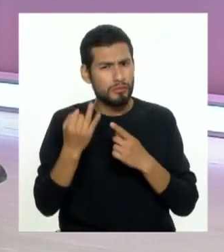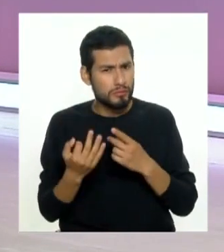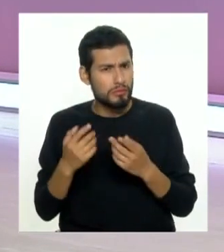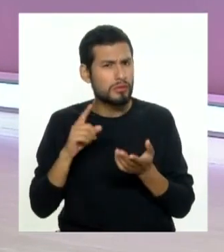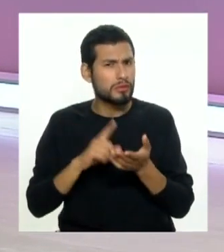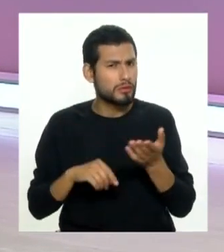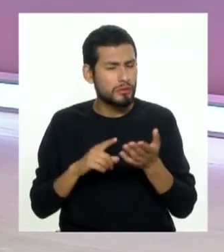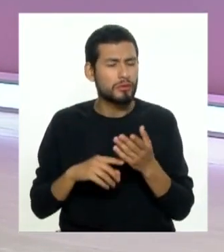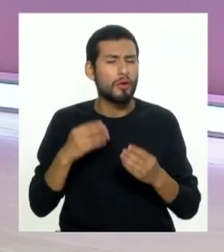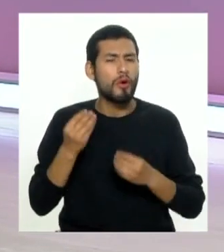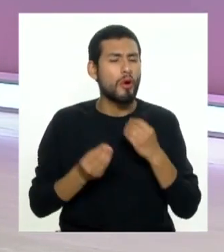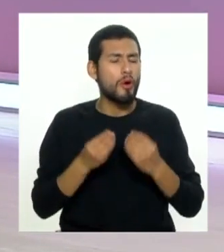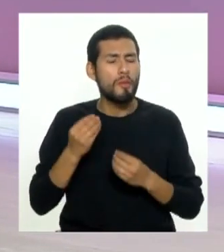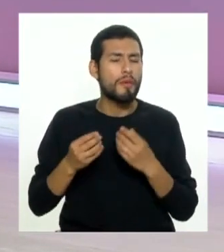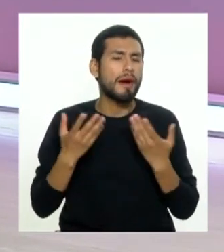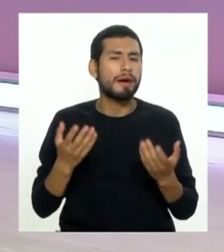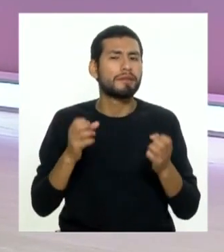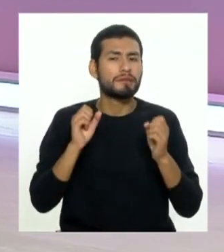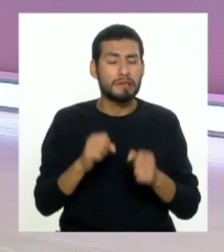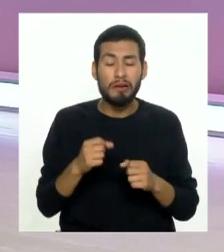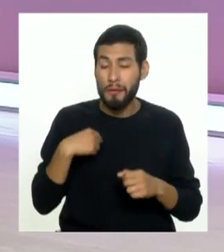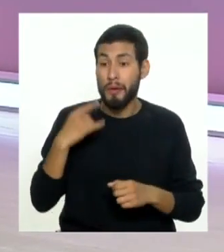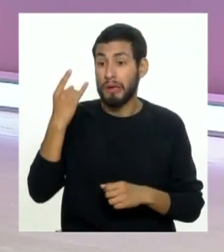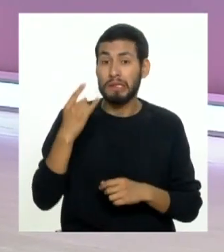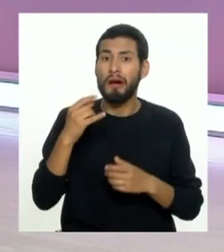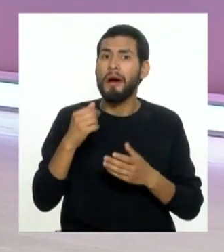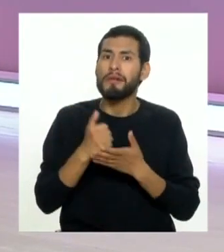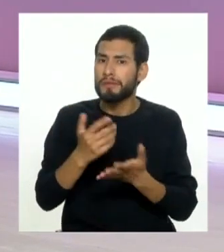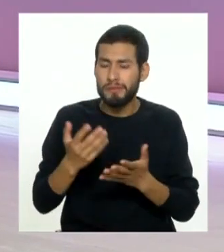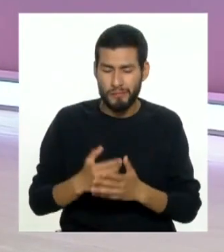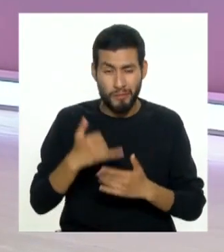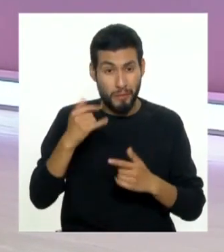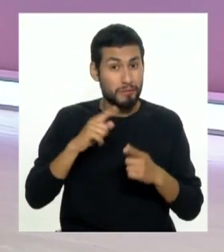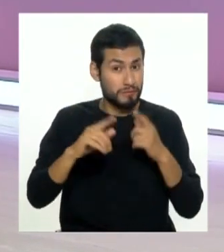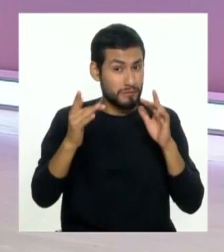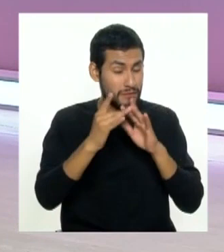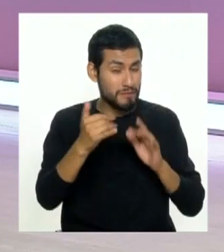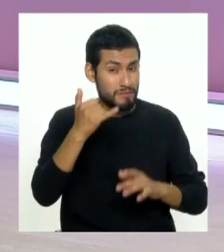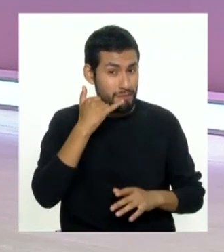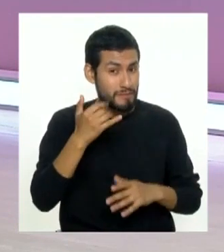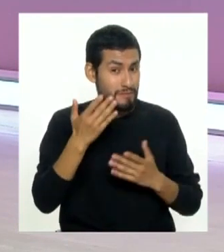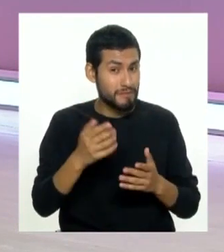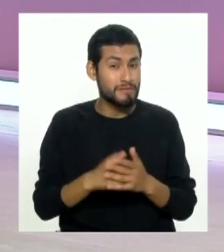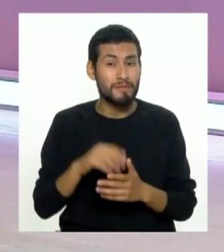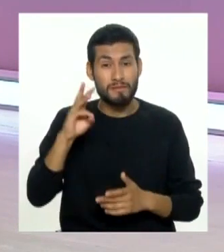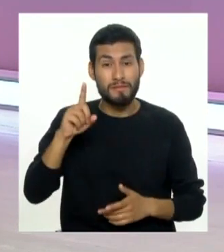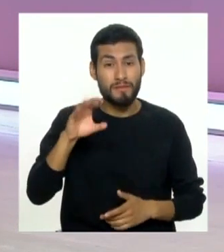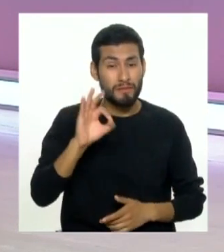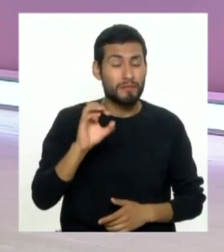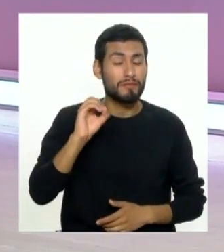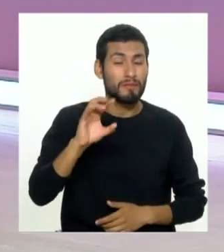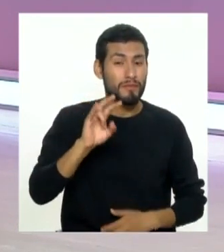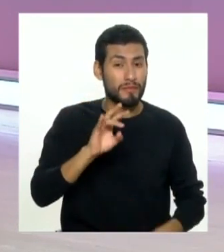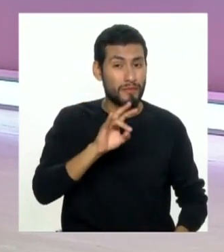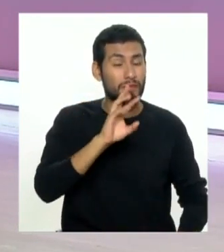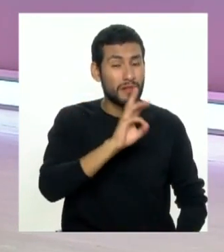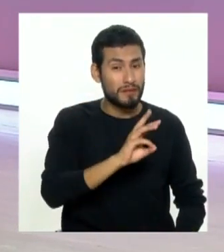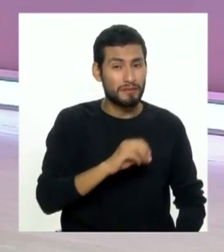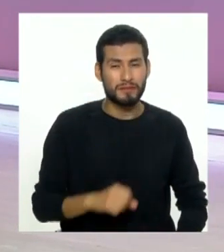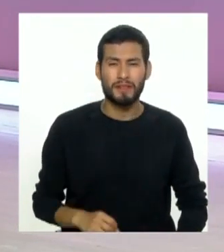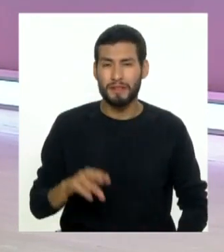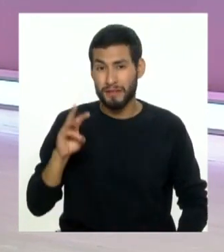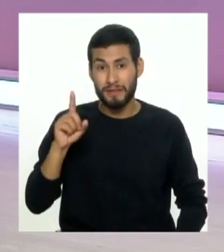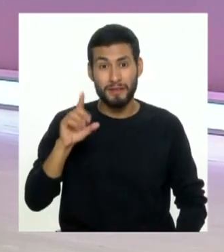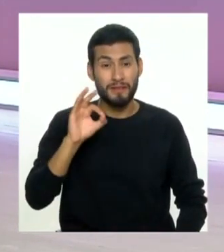y cómo actuar ante una urgencia. Pero para eso vamos a dejar los números telefónicos, que es el 619-0776,